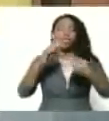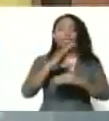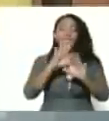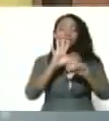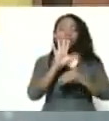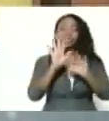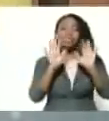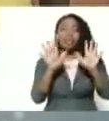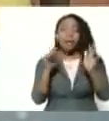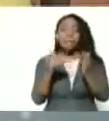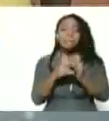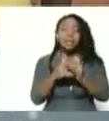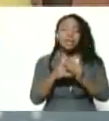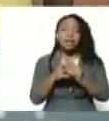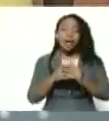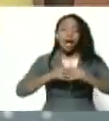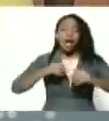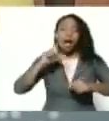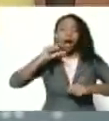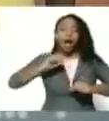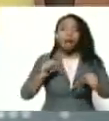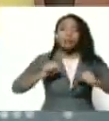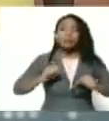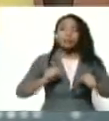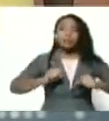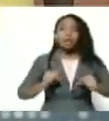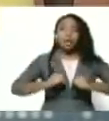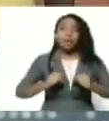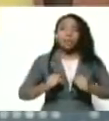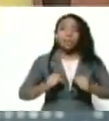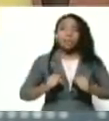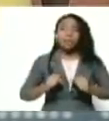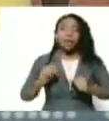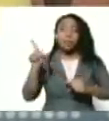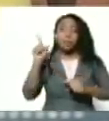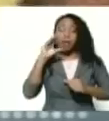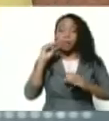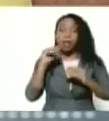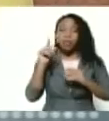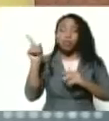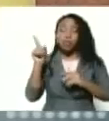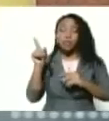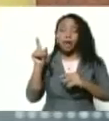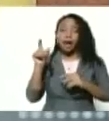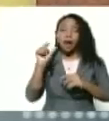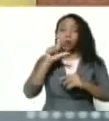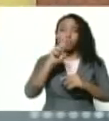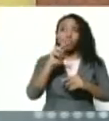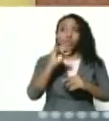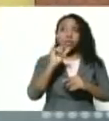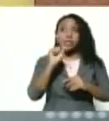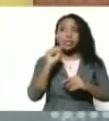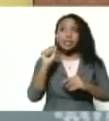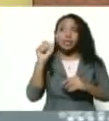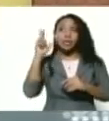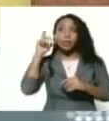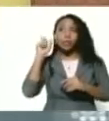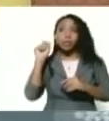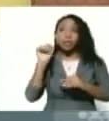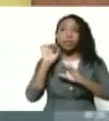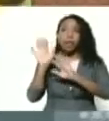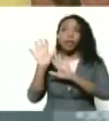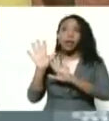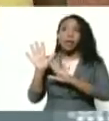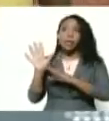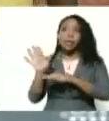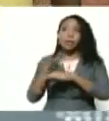se produciría 9.000. Don, mire, está hablando Luis Alfredo. Por favor, mira, no te estaba escuchando porque empecé a hablar.